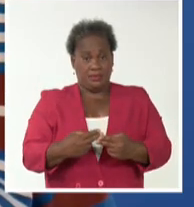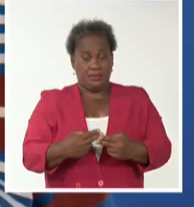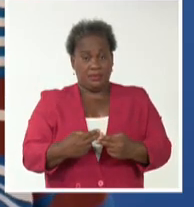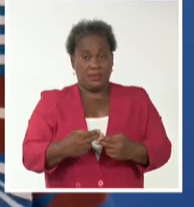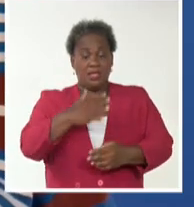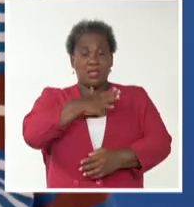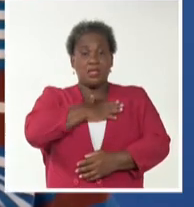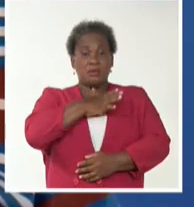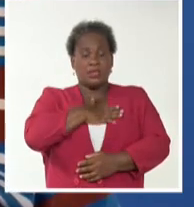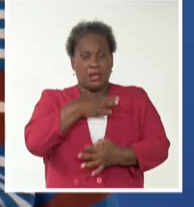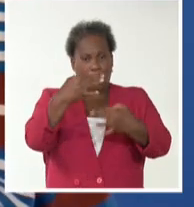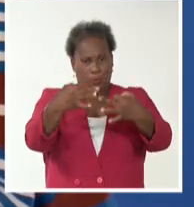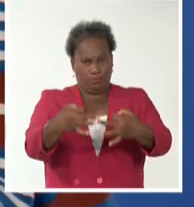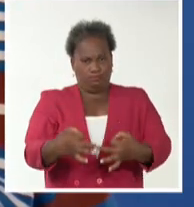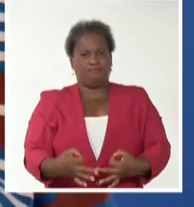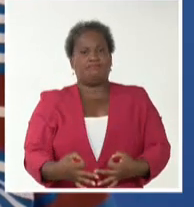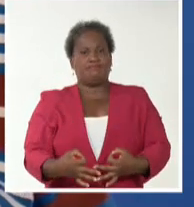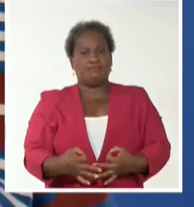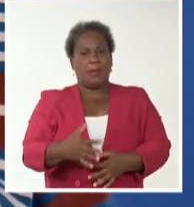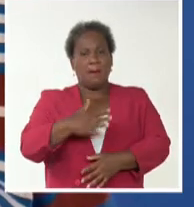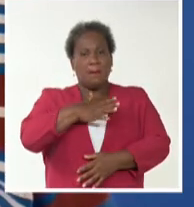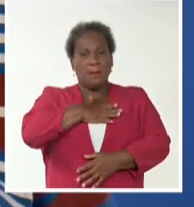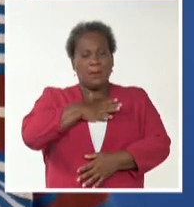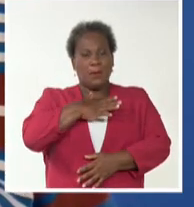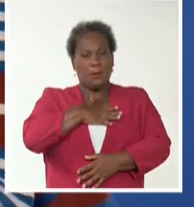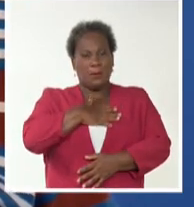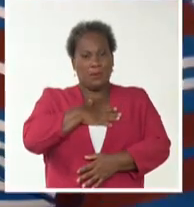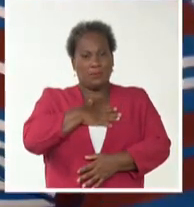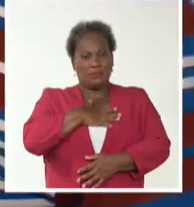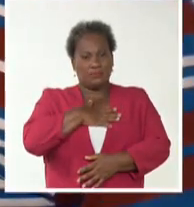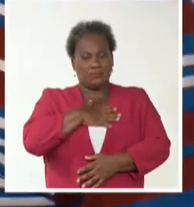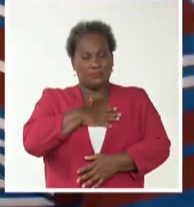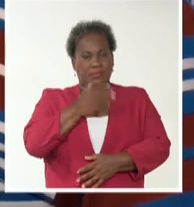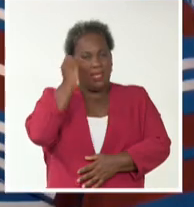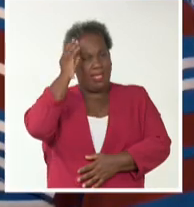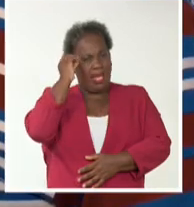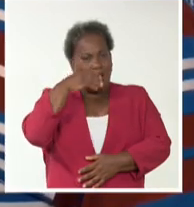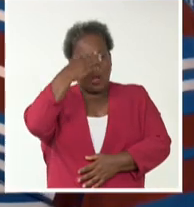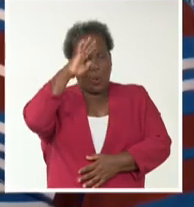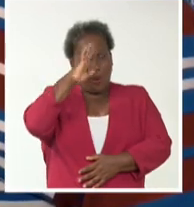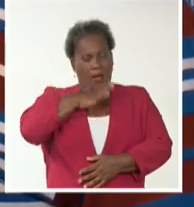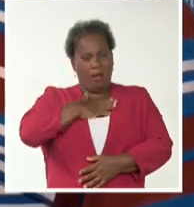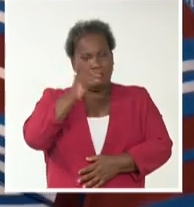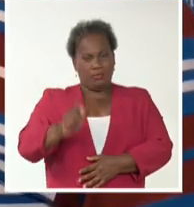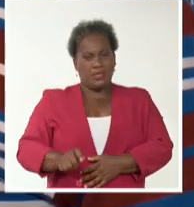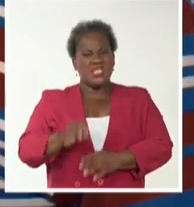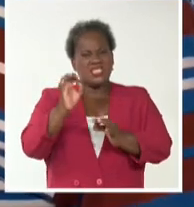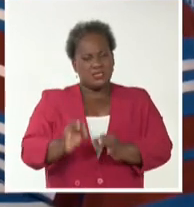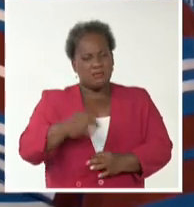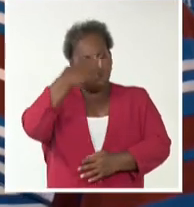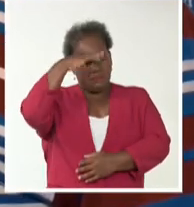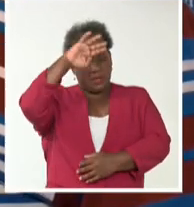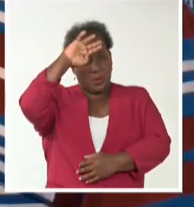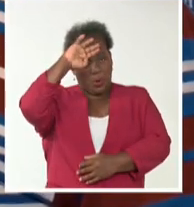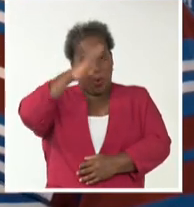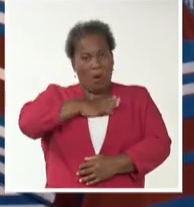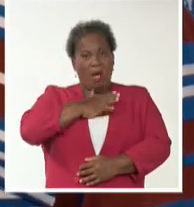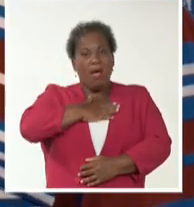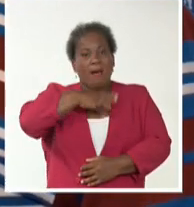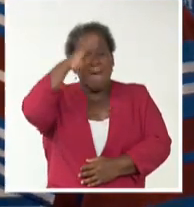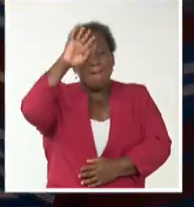nuestras convicciones propias y nuestros propios ideales. Siempre Cuba será nuestra